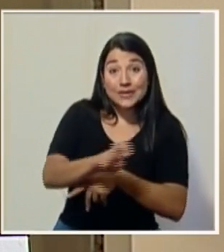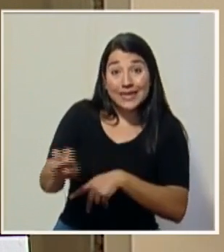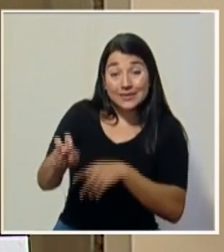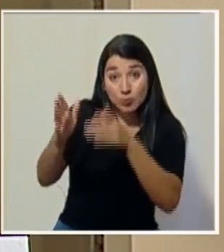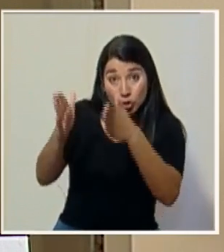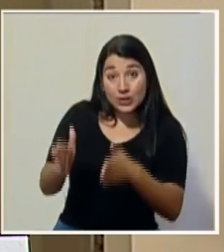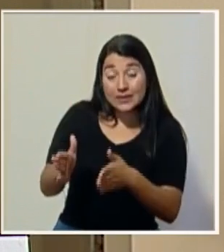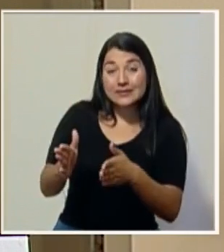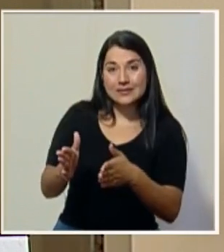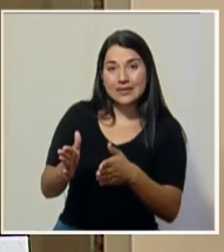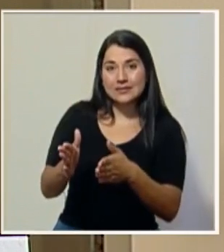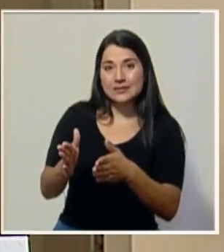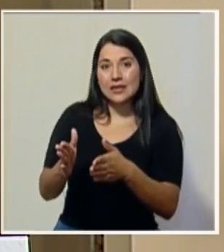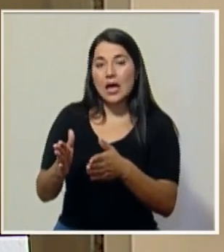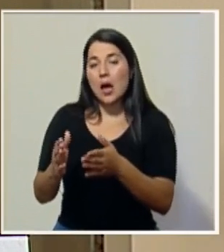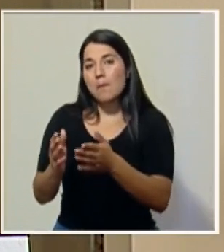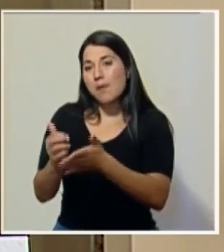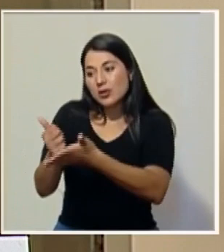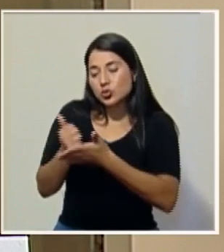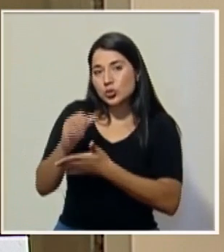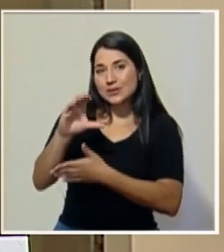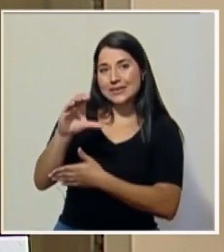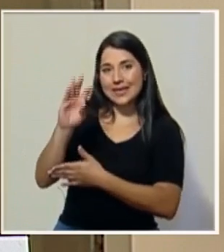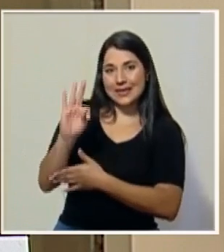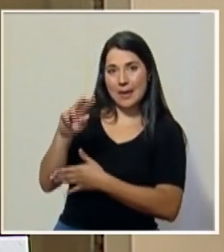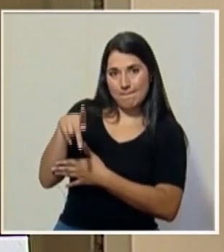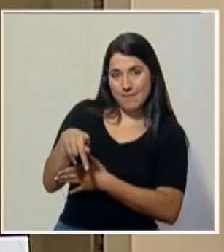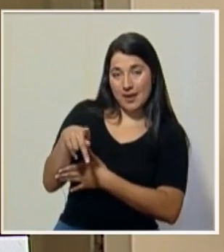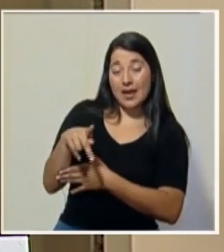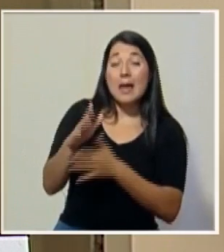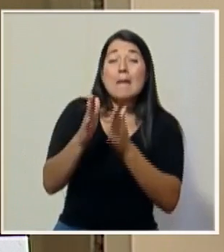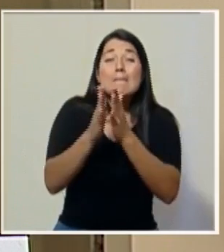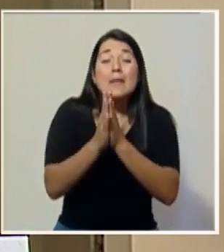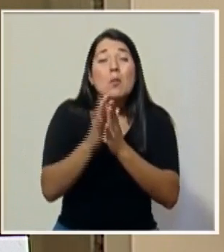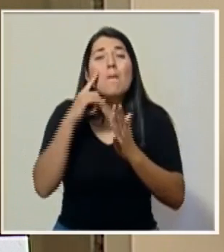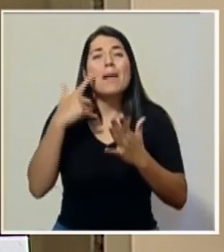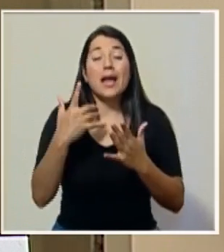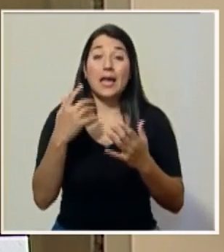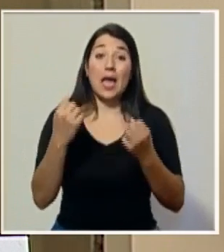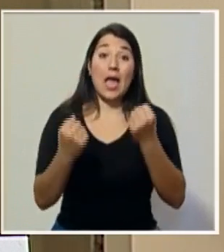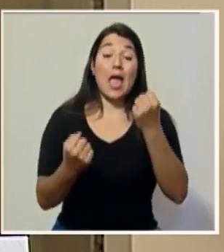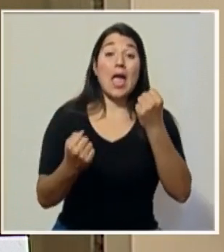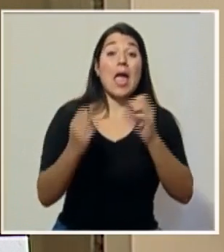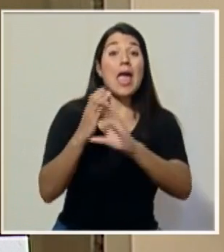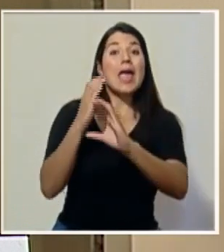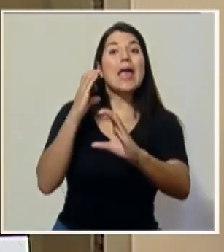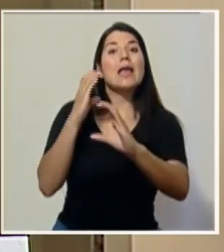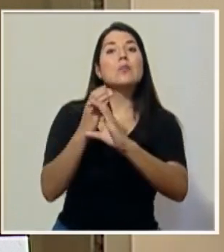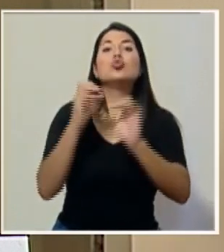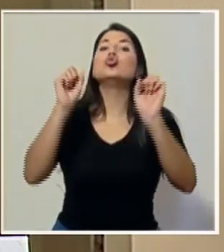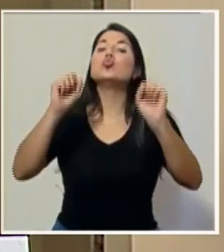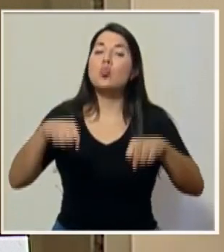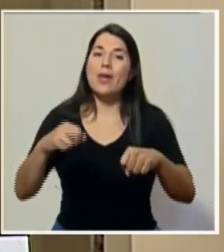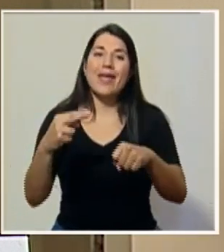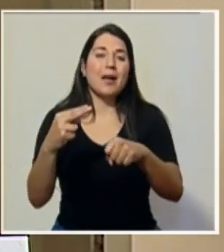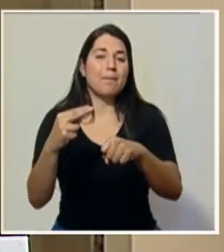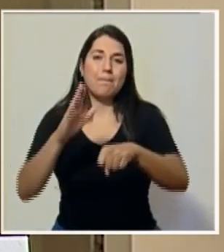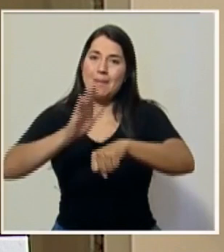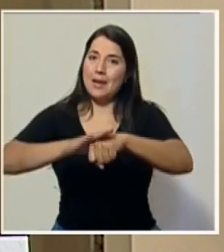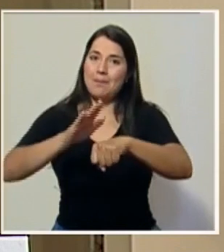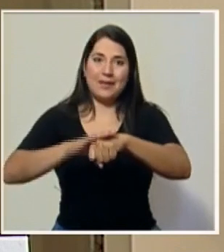del CTP para que las unidades de transporte puedan funcionar a capacidad plena. Ha sido la tónica